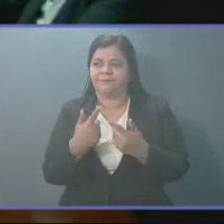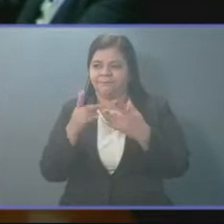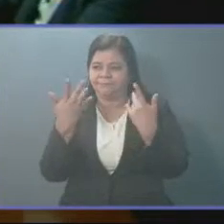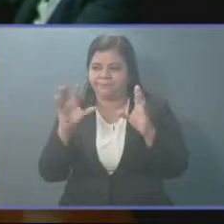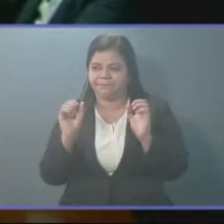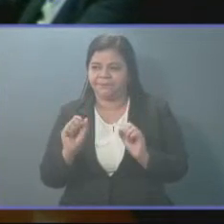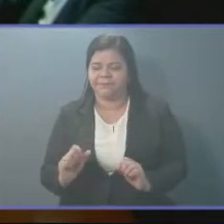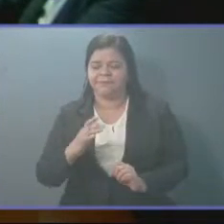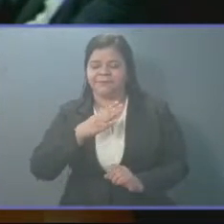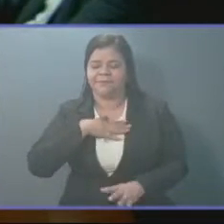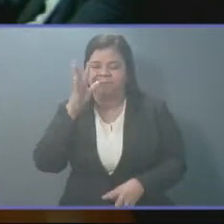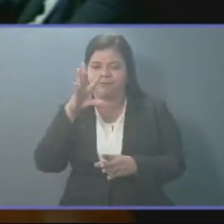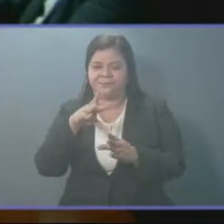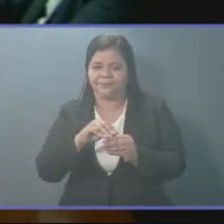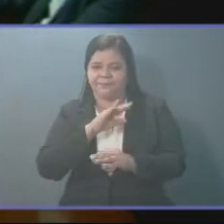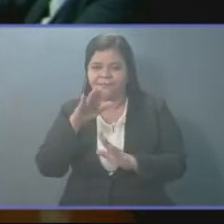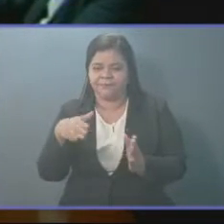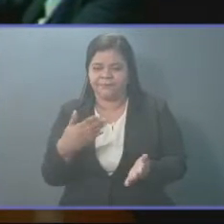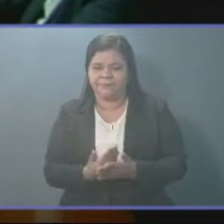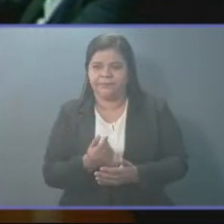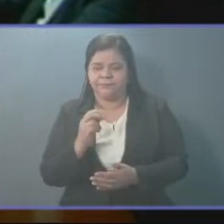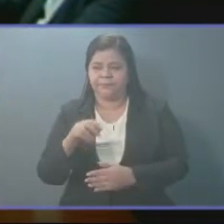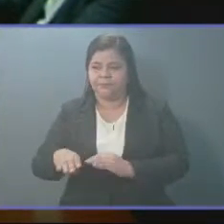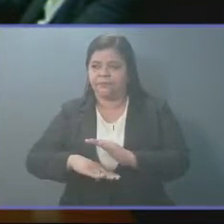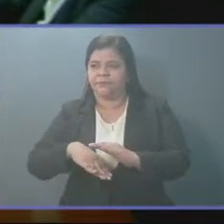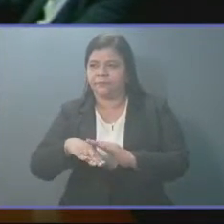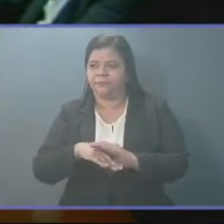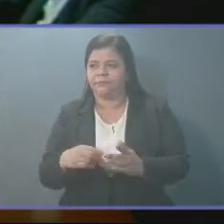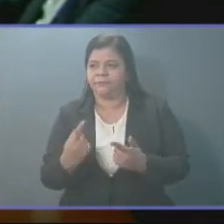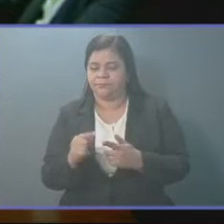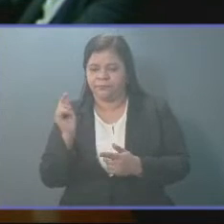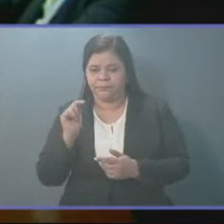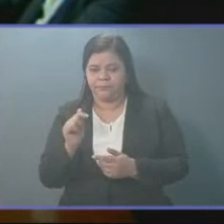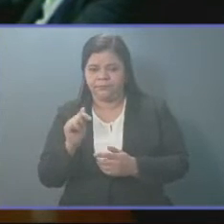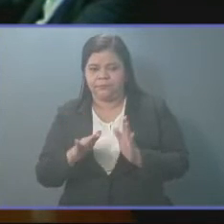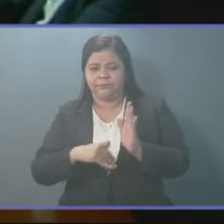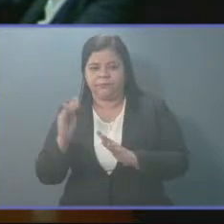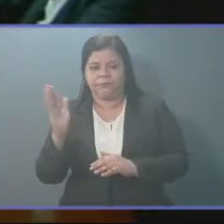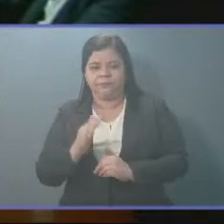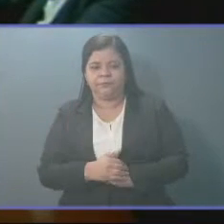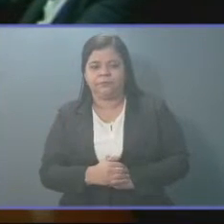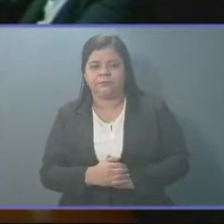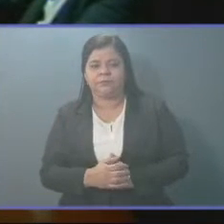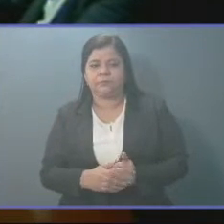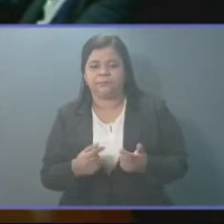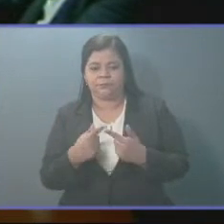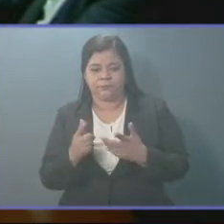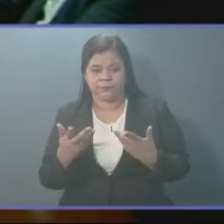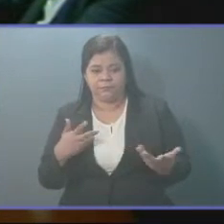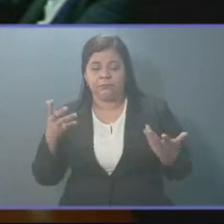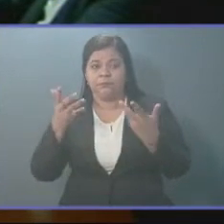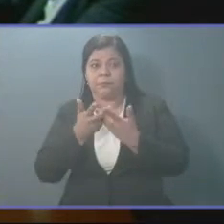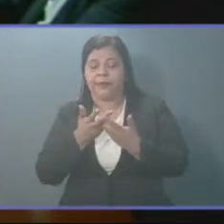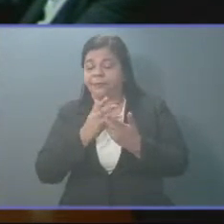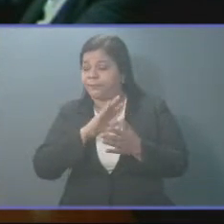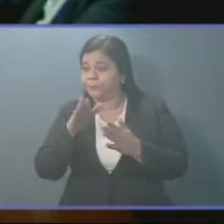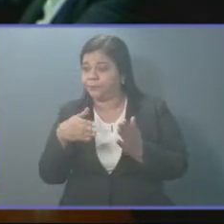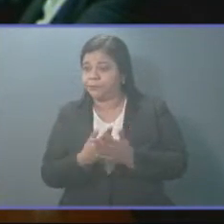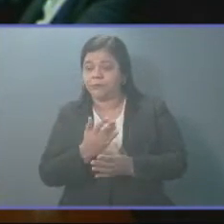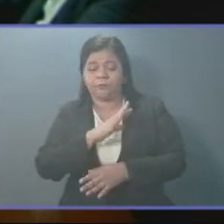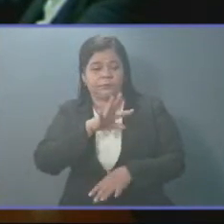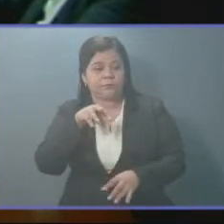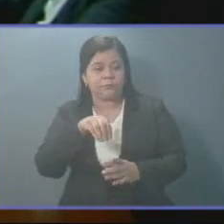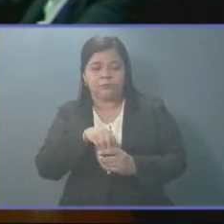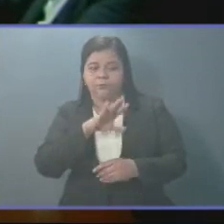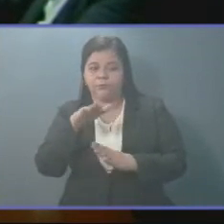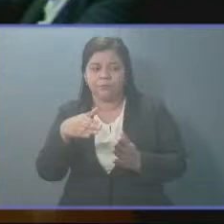es calculado únicamente sobre el sueldo base, lo que reduce la posibilidad de adquirir montos de crédito más altos, pues no incluyen la totalidad